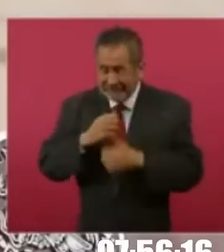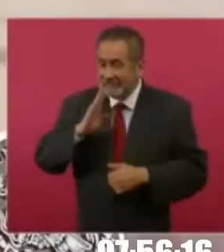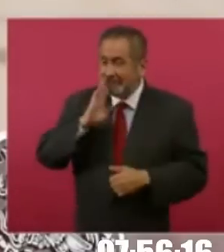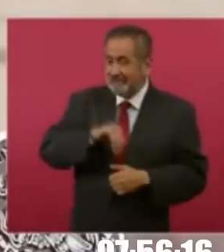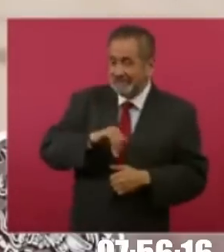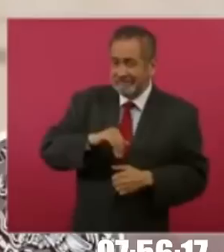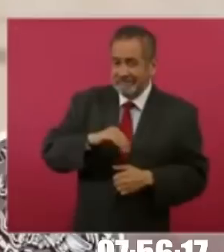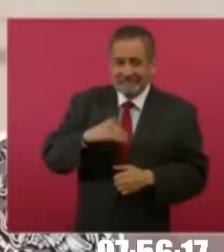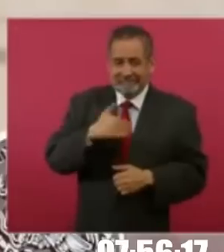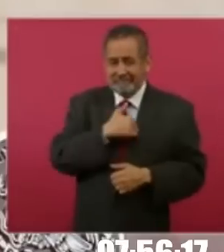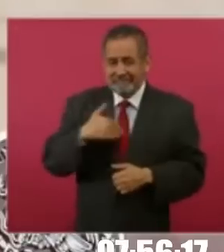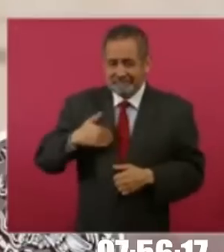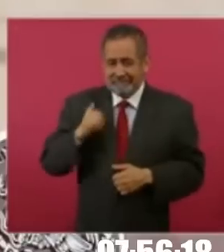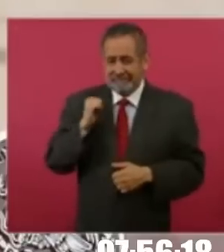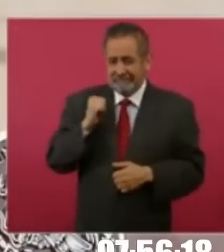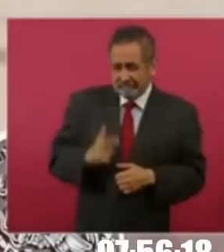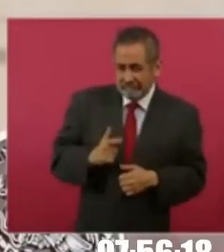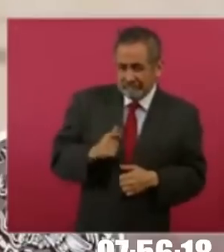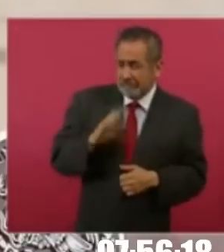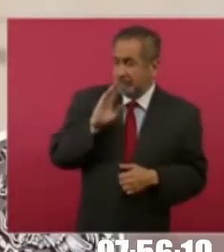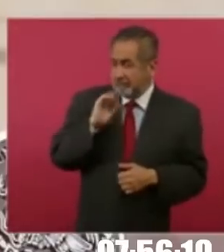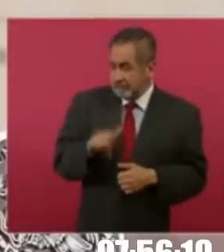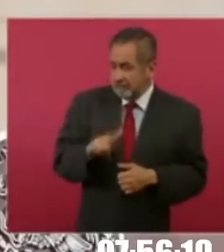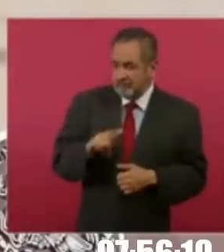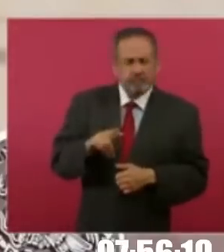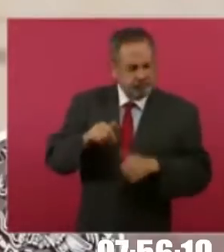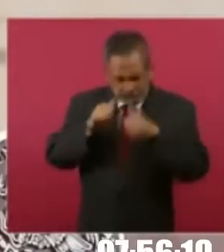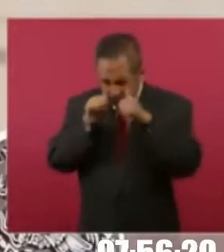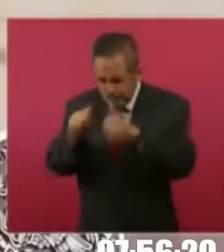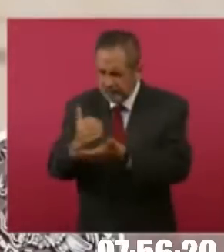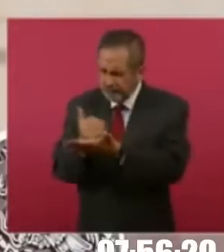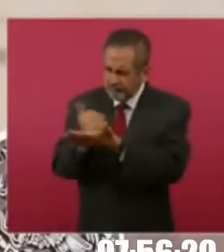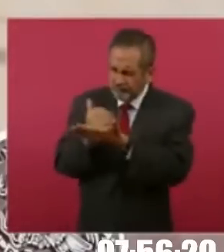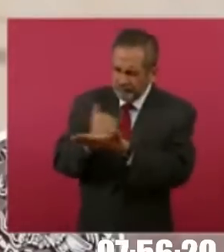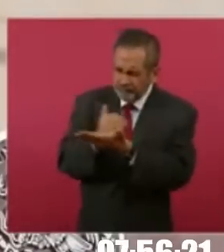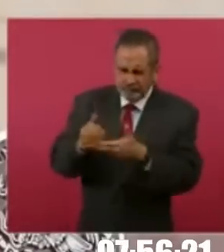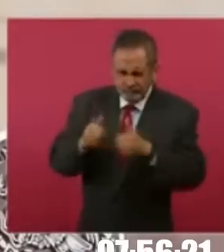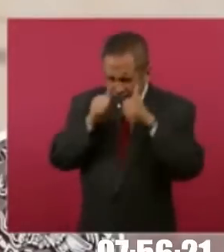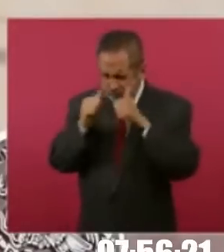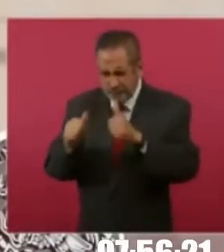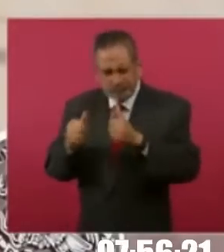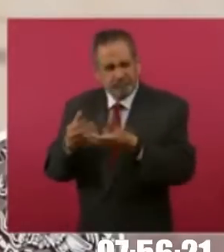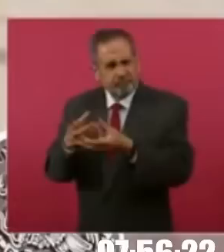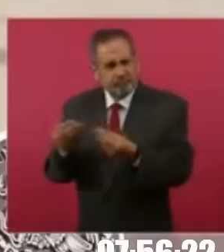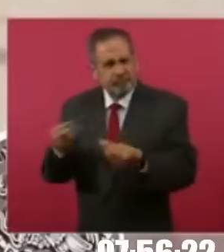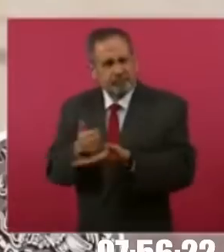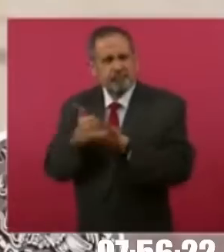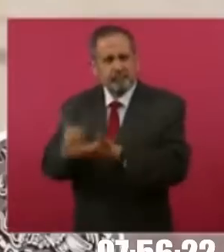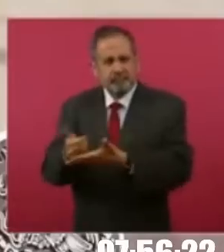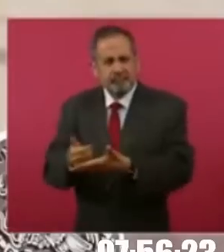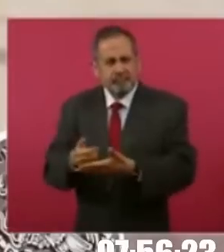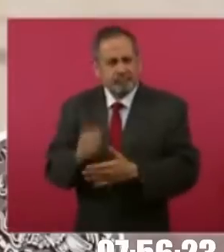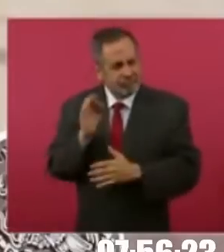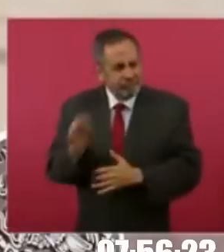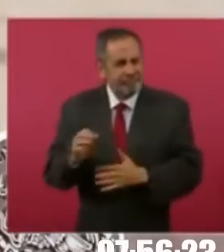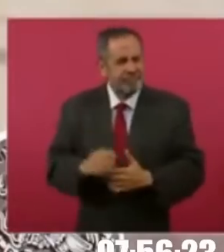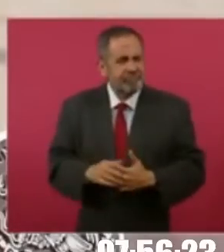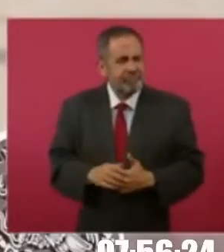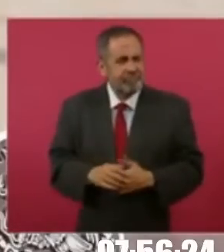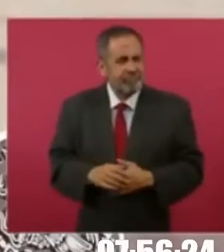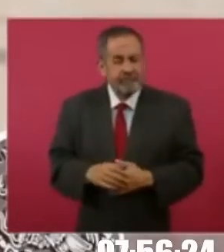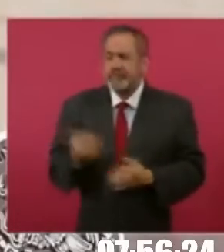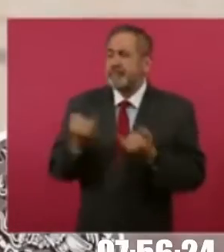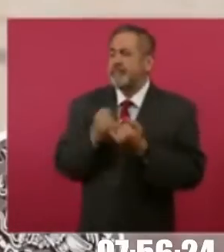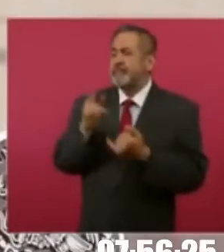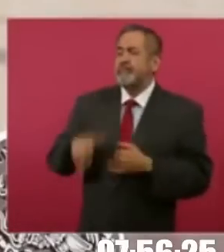llegan a tener llegan a salir con problemas de salud y eso habla de lo que ella dijo el presidente de que